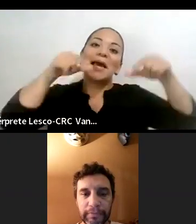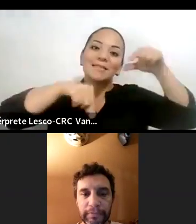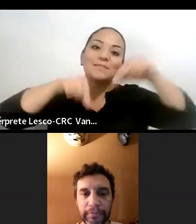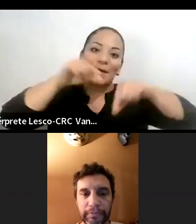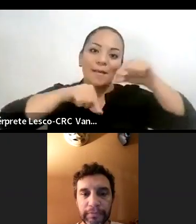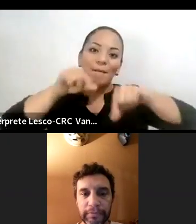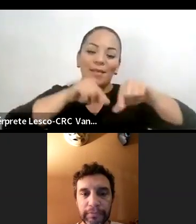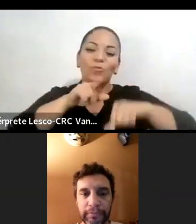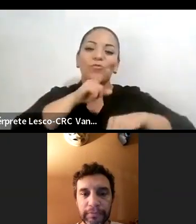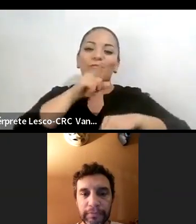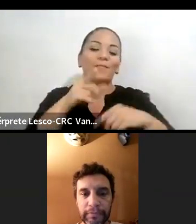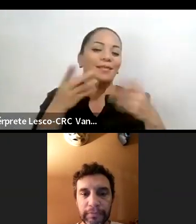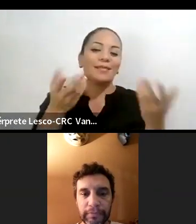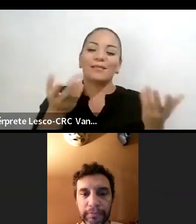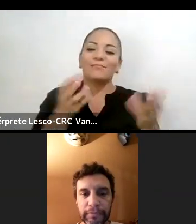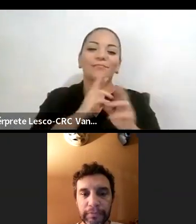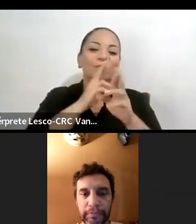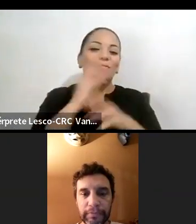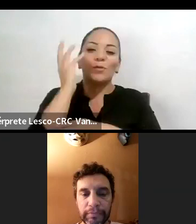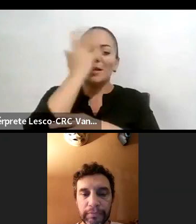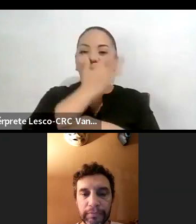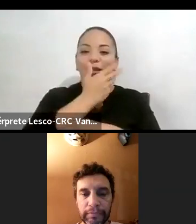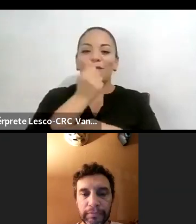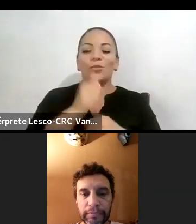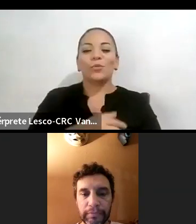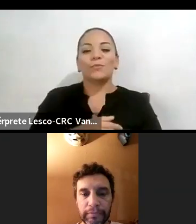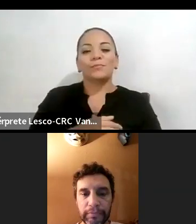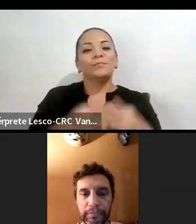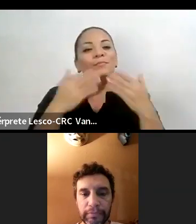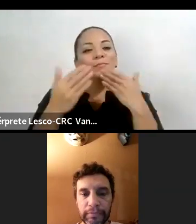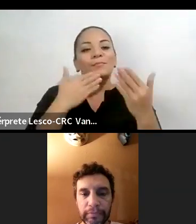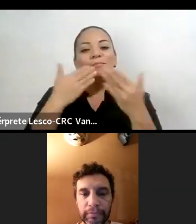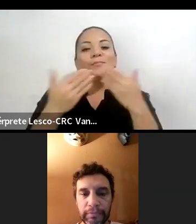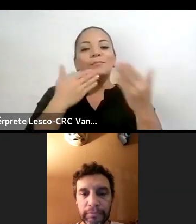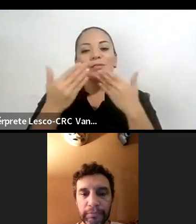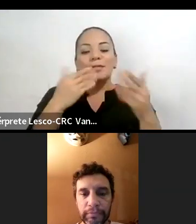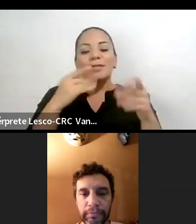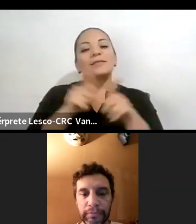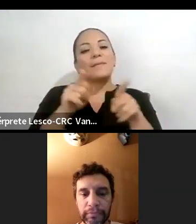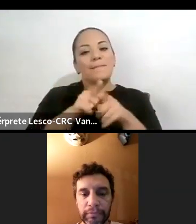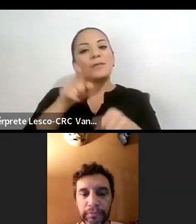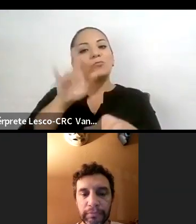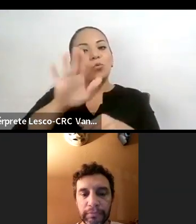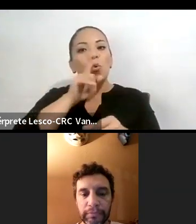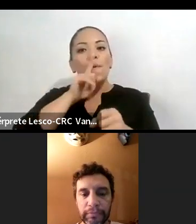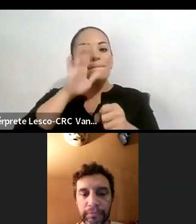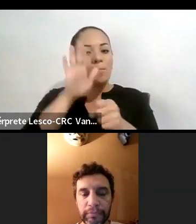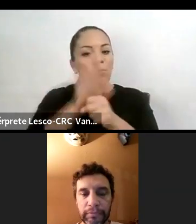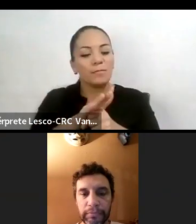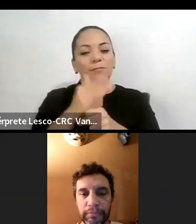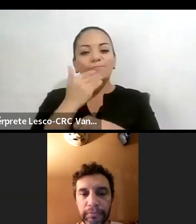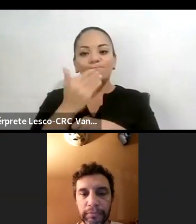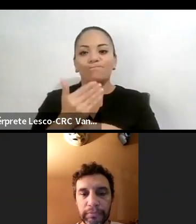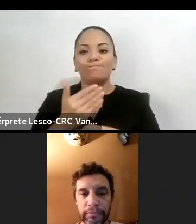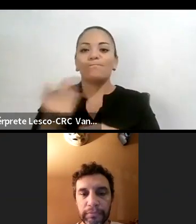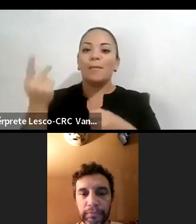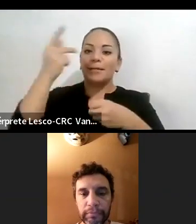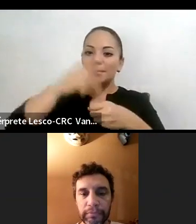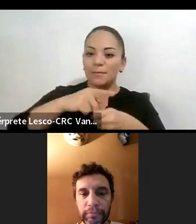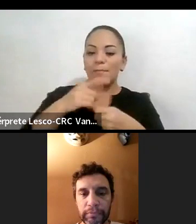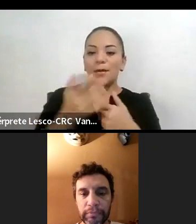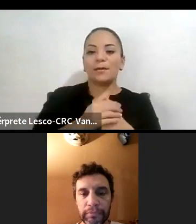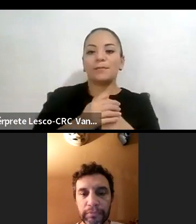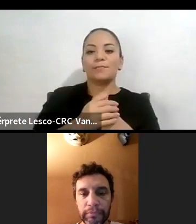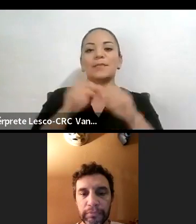que resultó ser muy lindo, y te agradecemos mucho también el compromiso para participar en